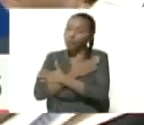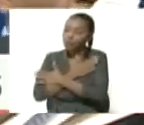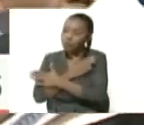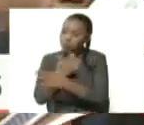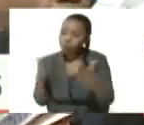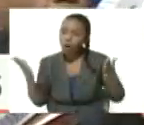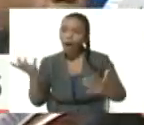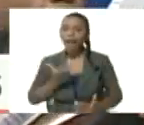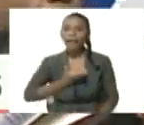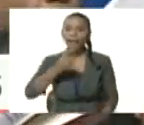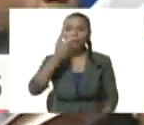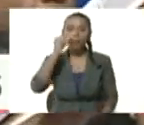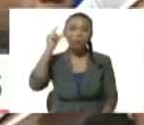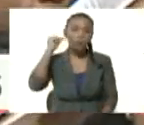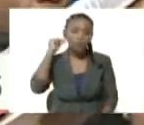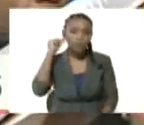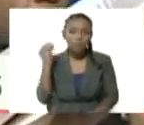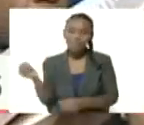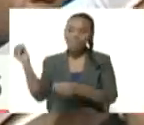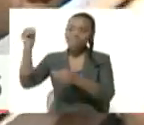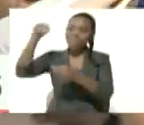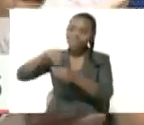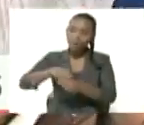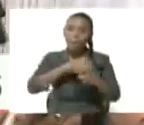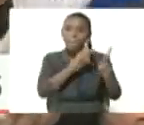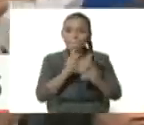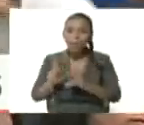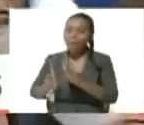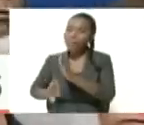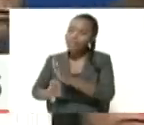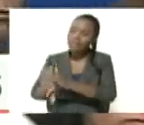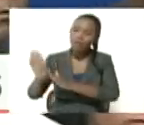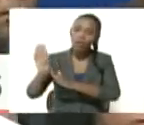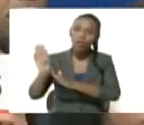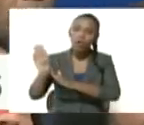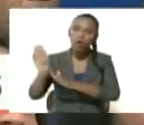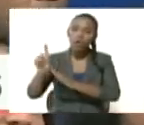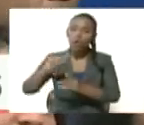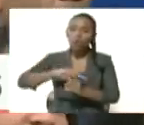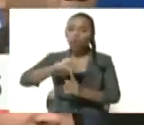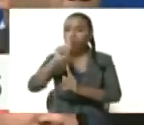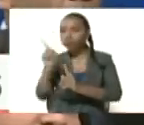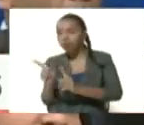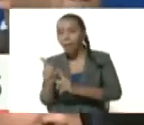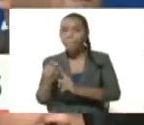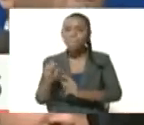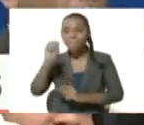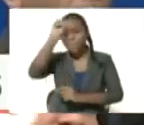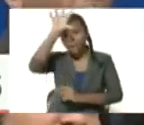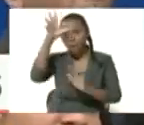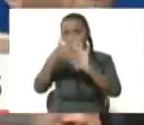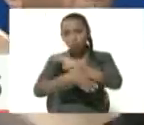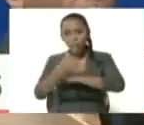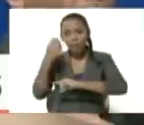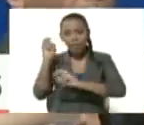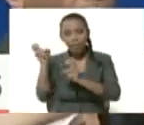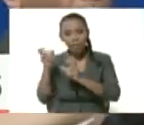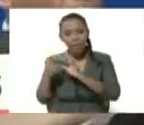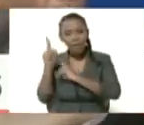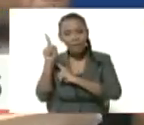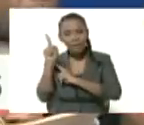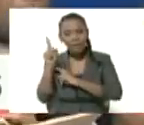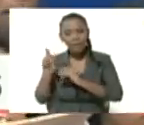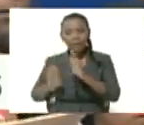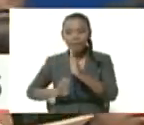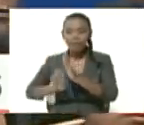alcaldes y alcaldesas de incorporarnos al plan de desarrollo del arco minero, con las experiencias que se han acumulado desde las corporaciones municipales de